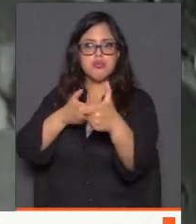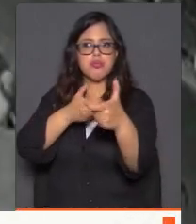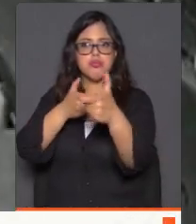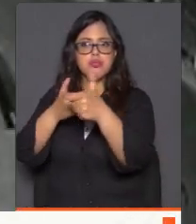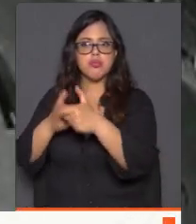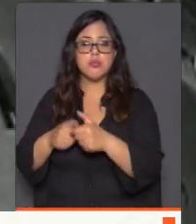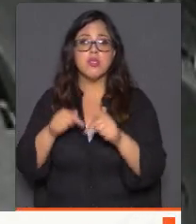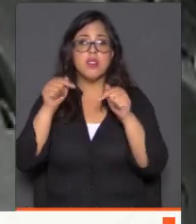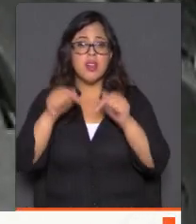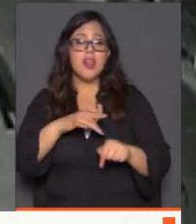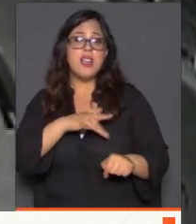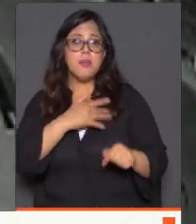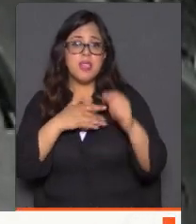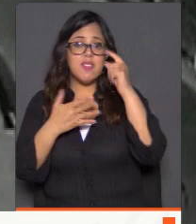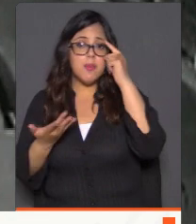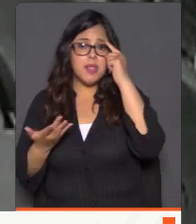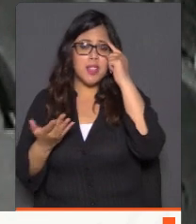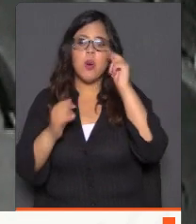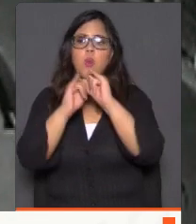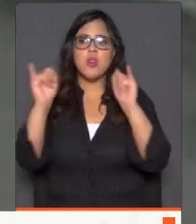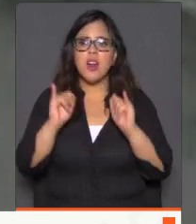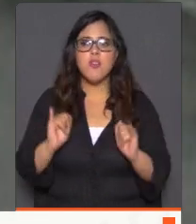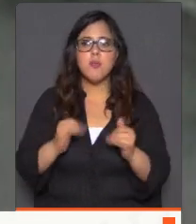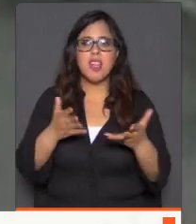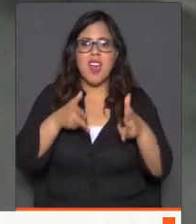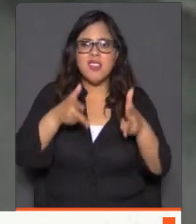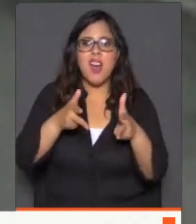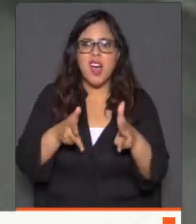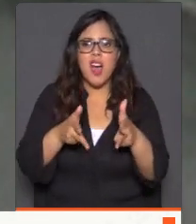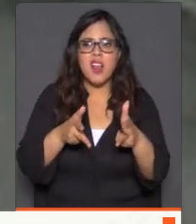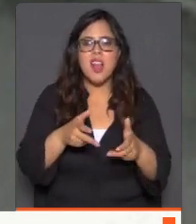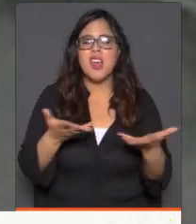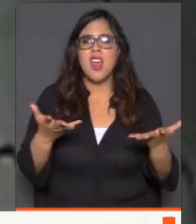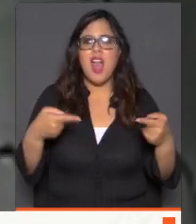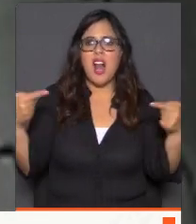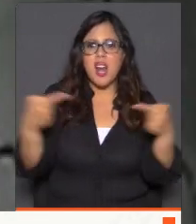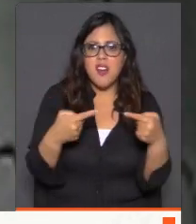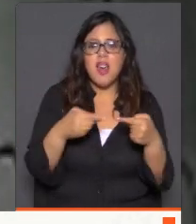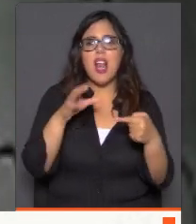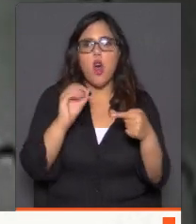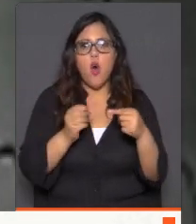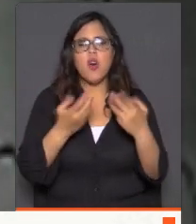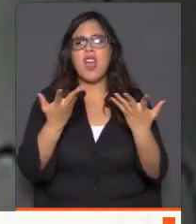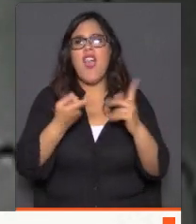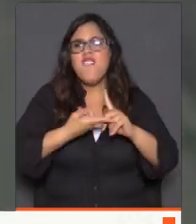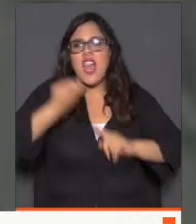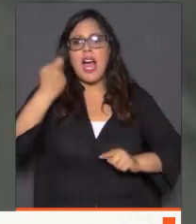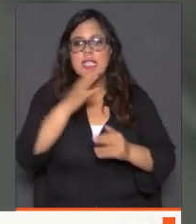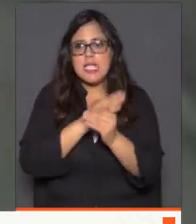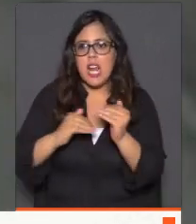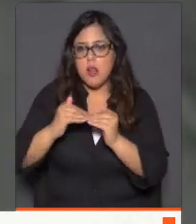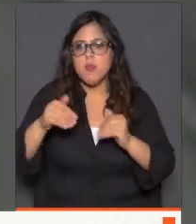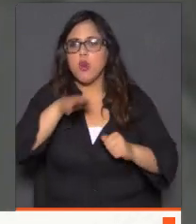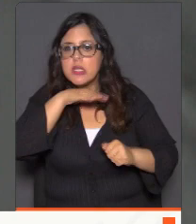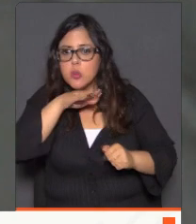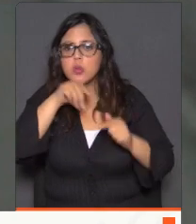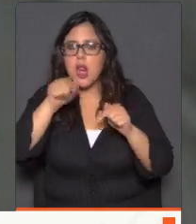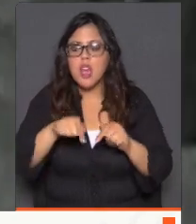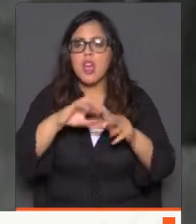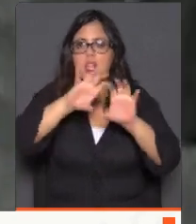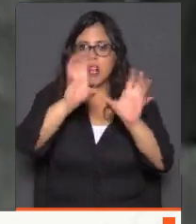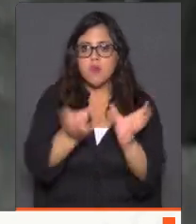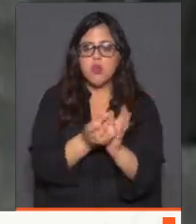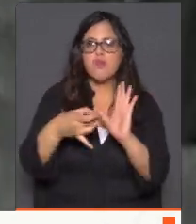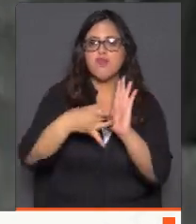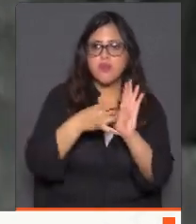Y es que lamentablemente es una manera de atacar a un rival o de cobrar venganza muy usada en el mundo del actual también han